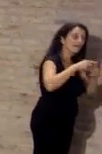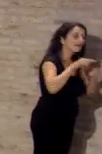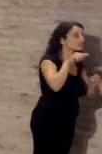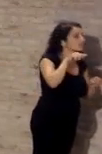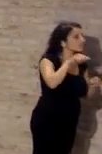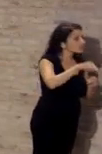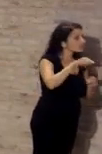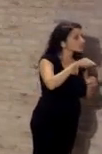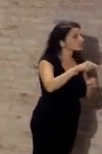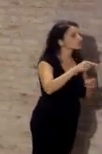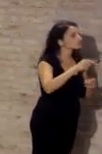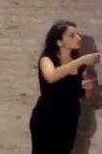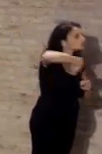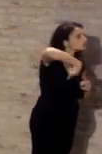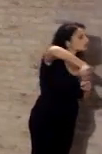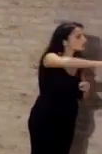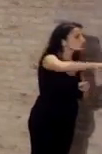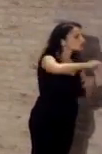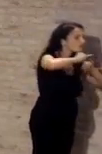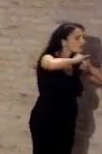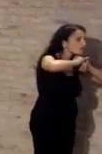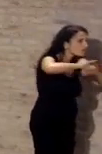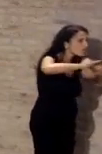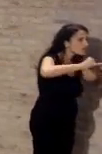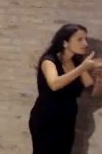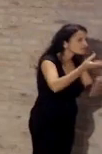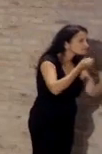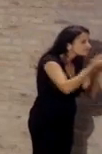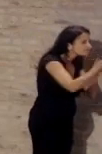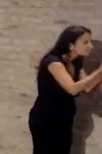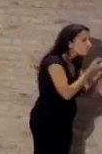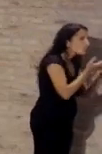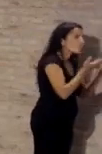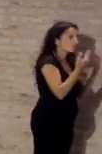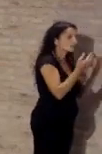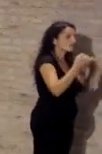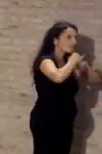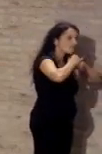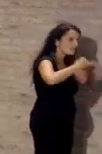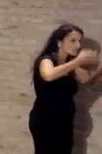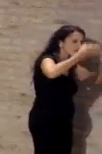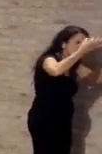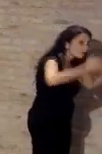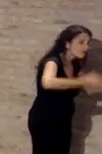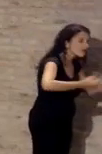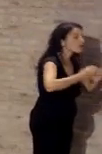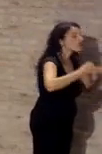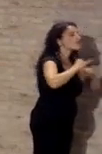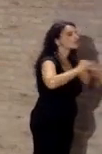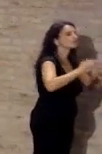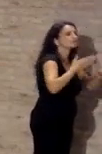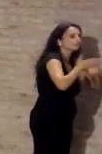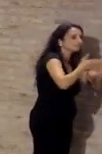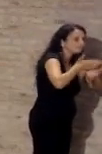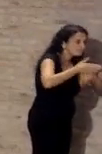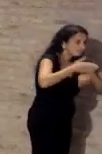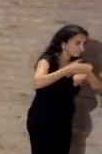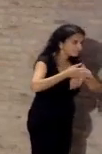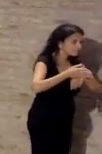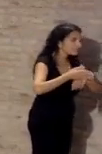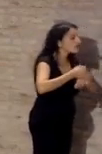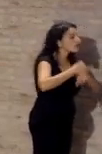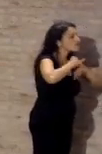que podamos tener información confiable información accesible información